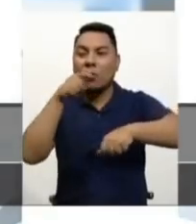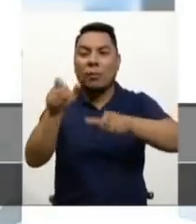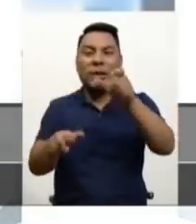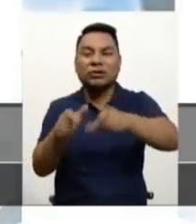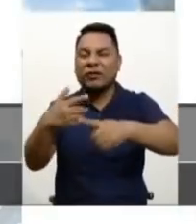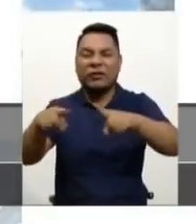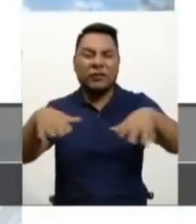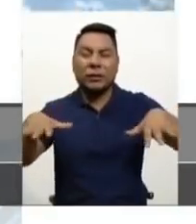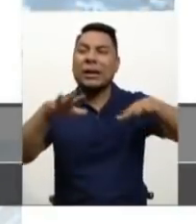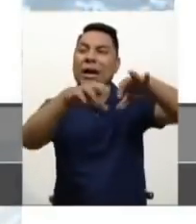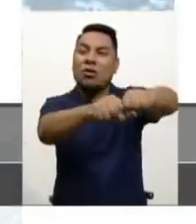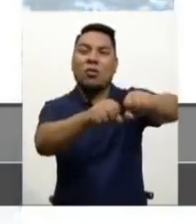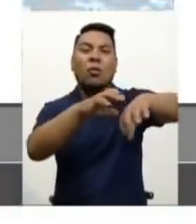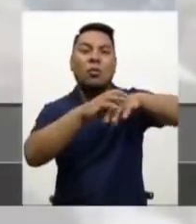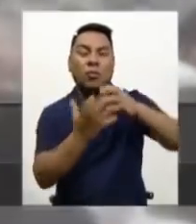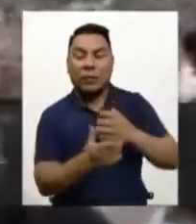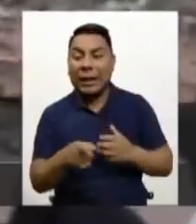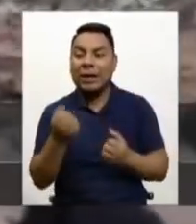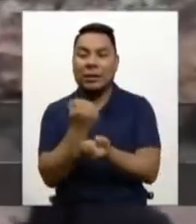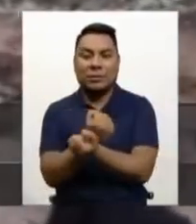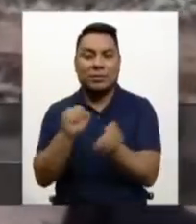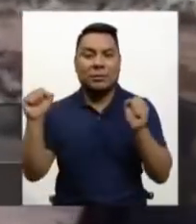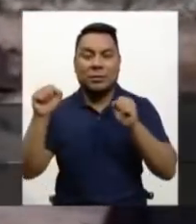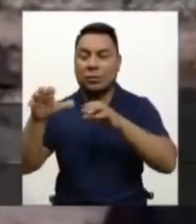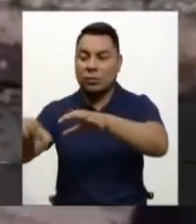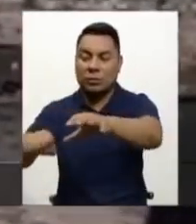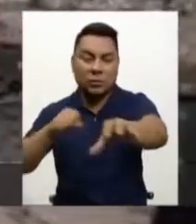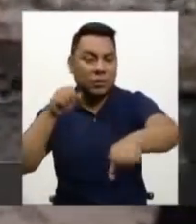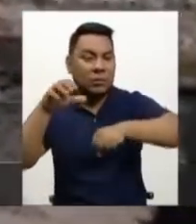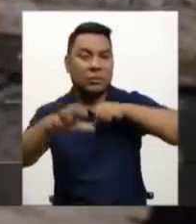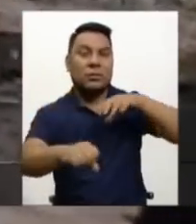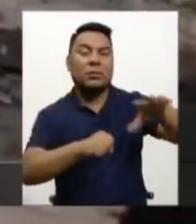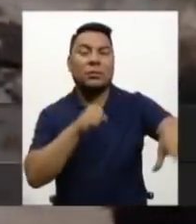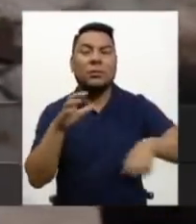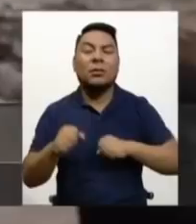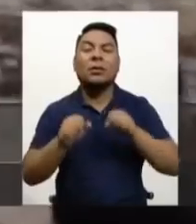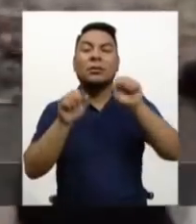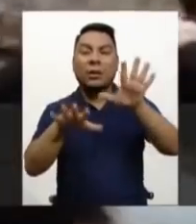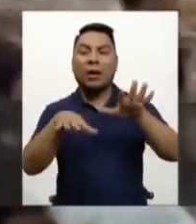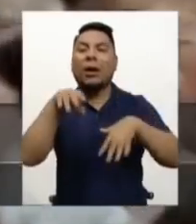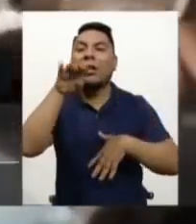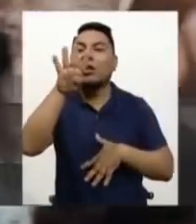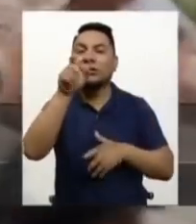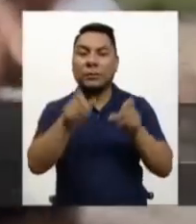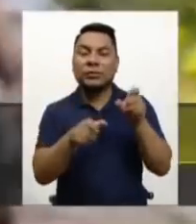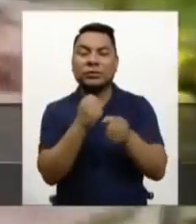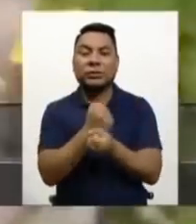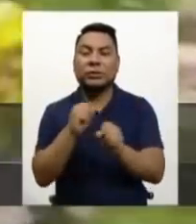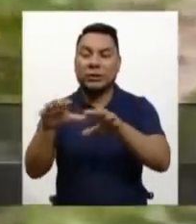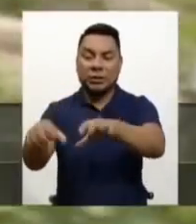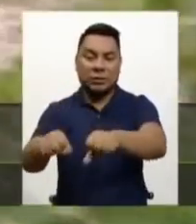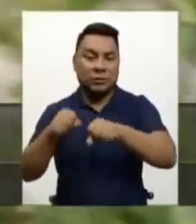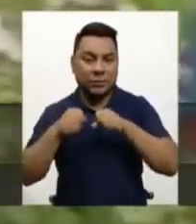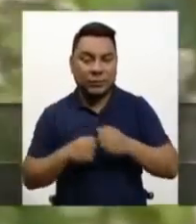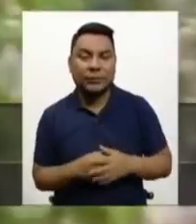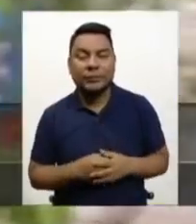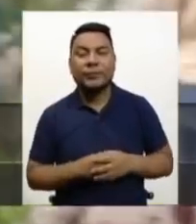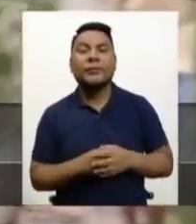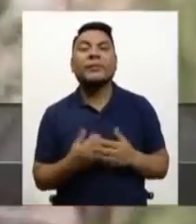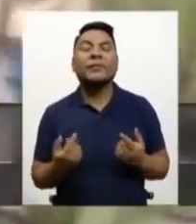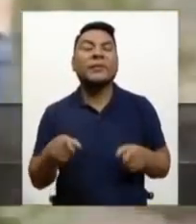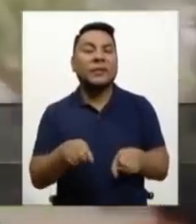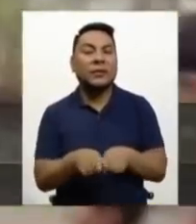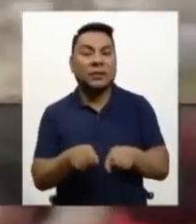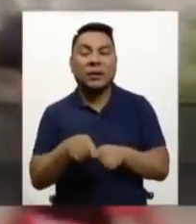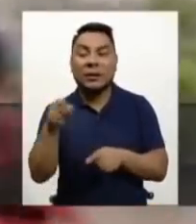de madera. Hemos logrado sacar hasta cerca de 14 personas, ¿no?, que ya están en estos momentos en los hospitales, se encuentran